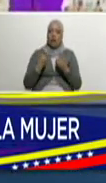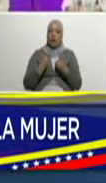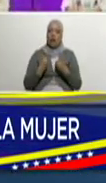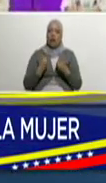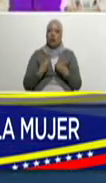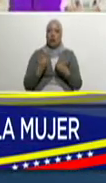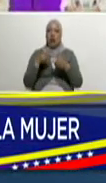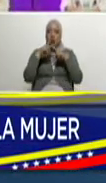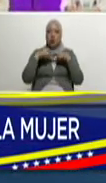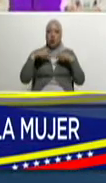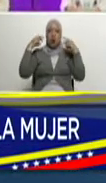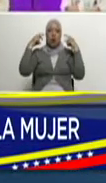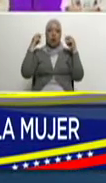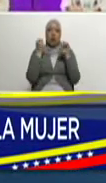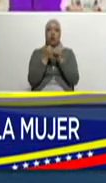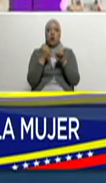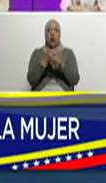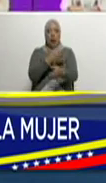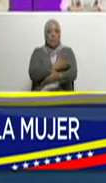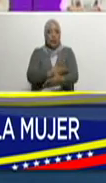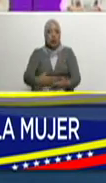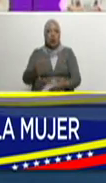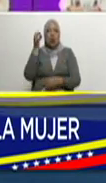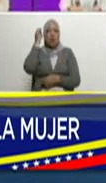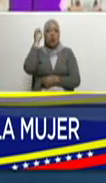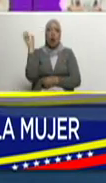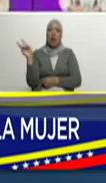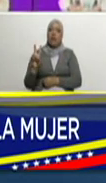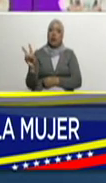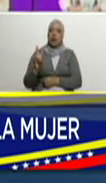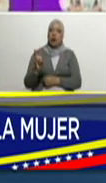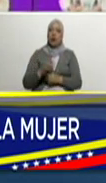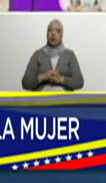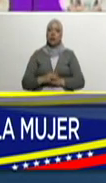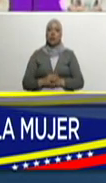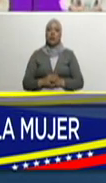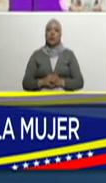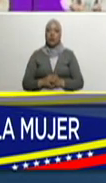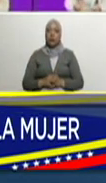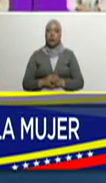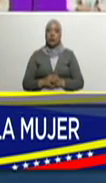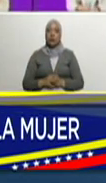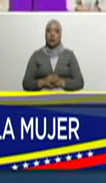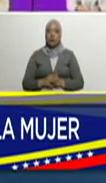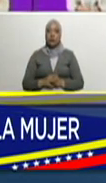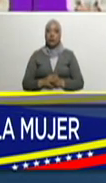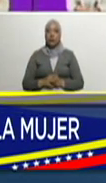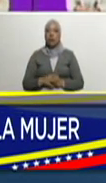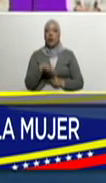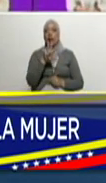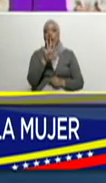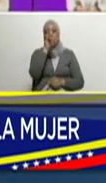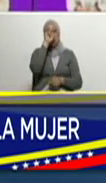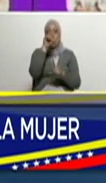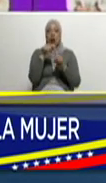y la sonrisa de millones de mujeres en Venezuela. Así que esos son los 5